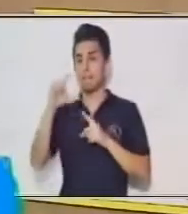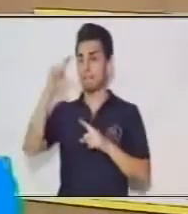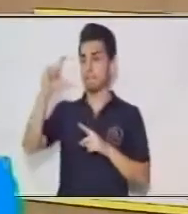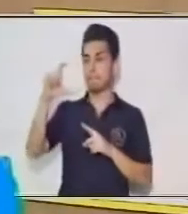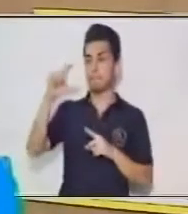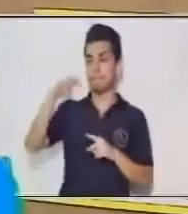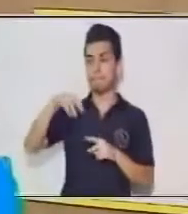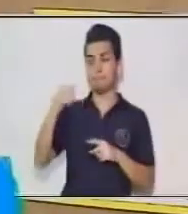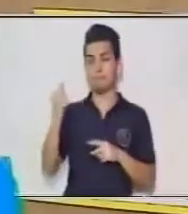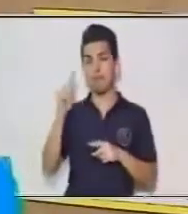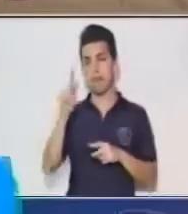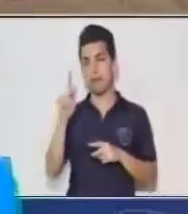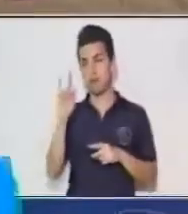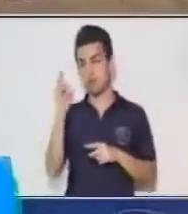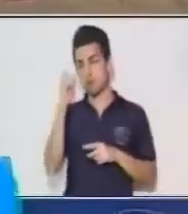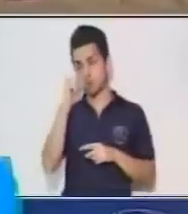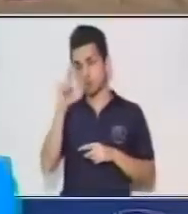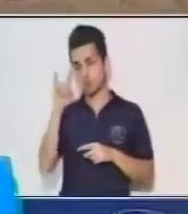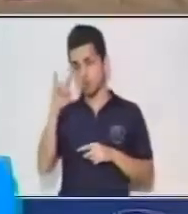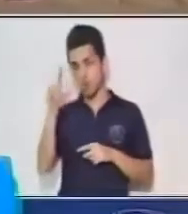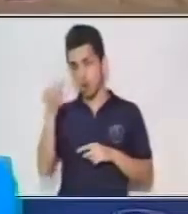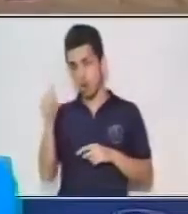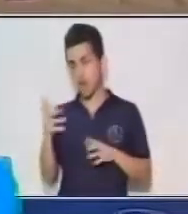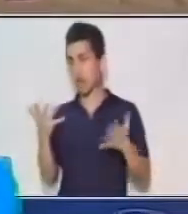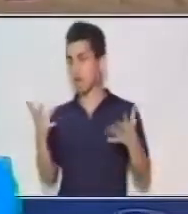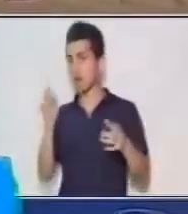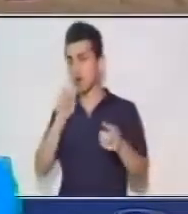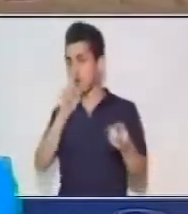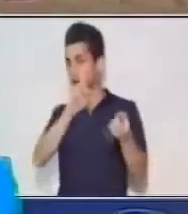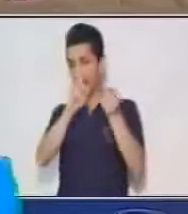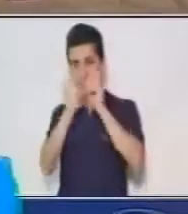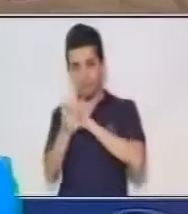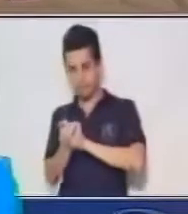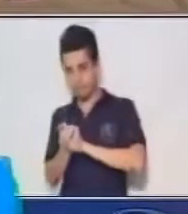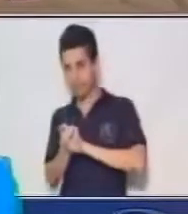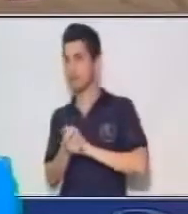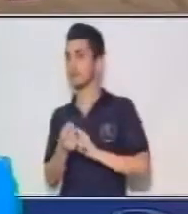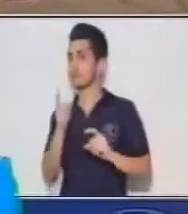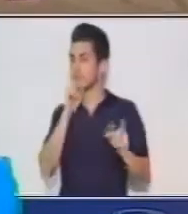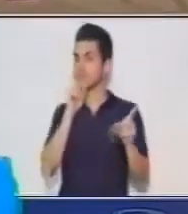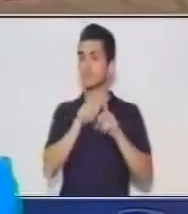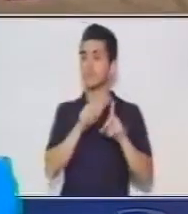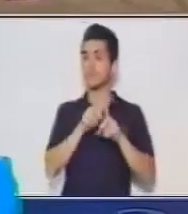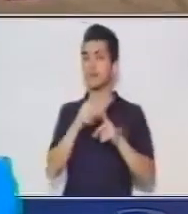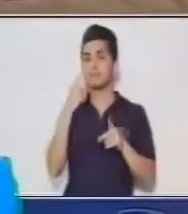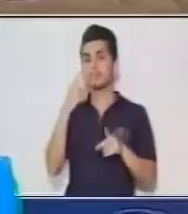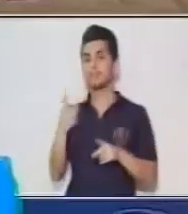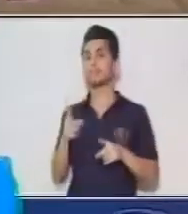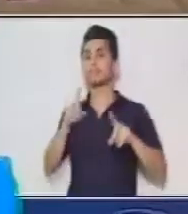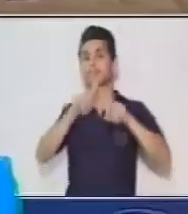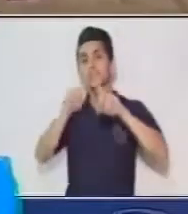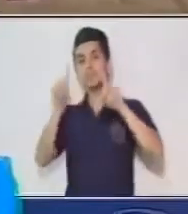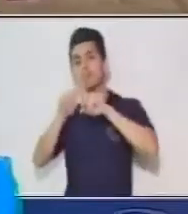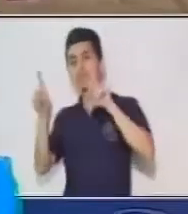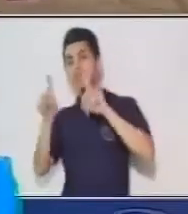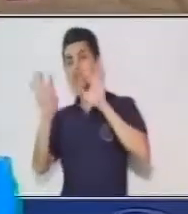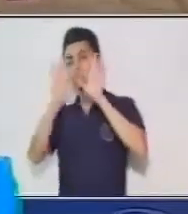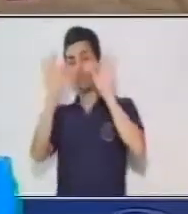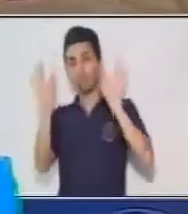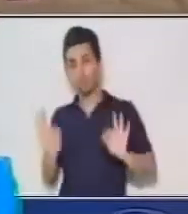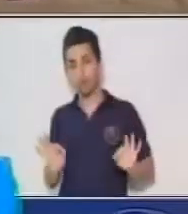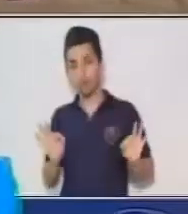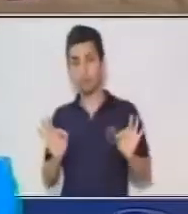cual no cambia. También tenemos que considerar que existen diferentes tipos